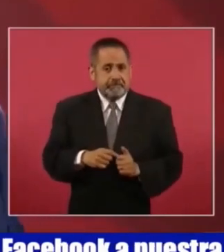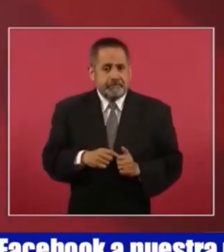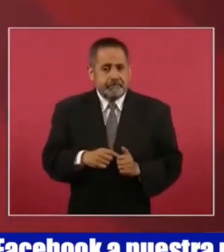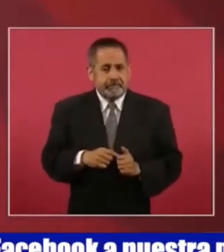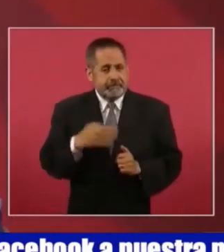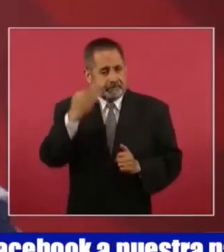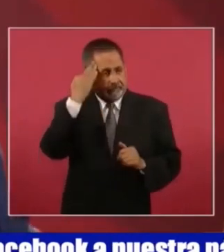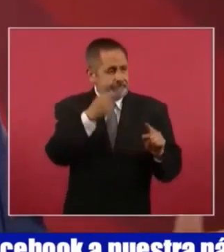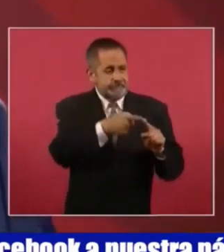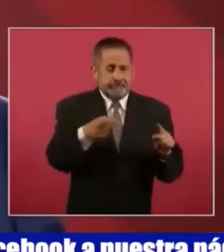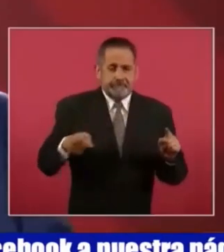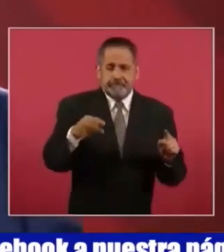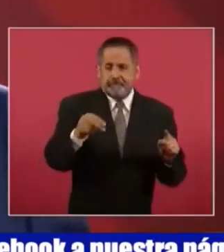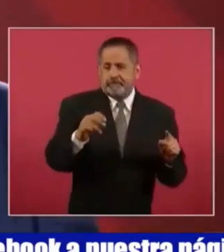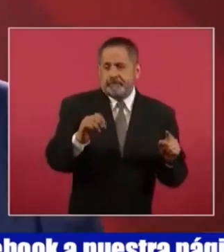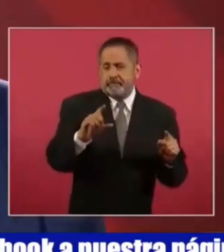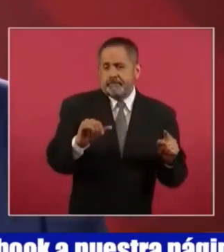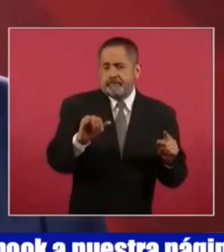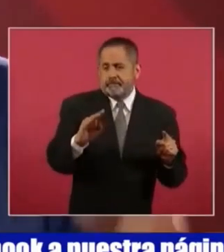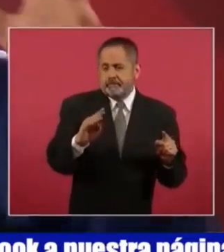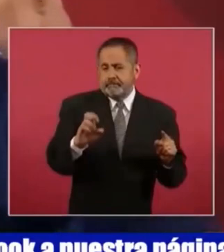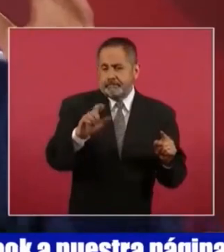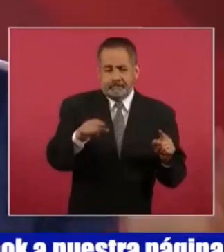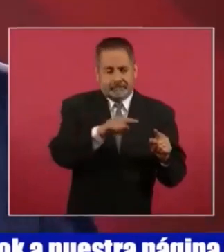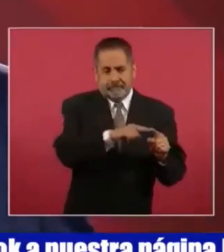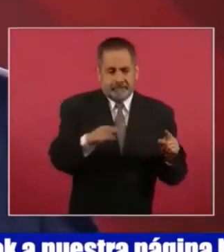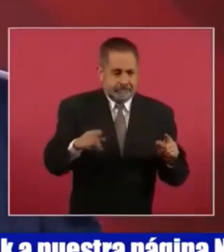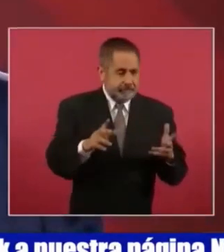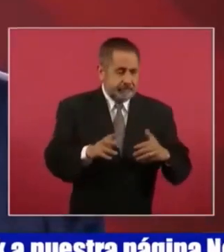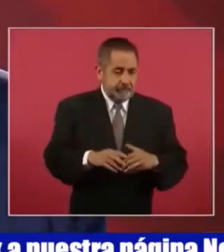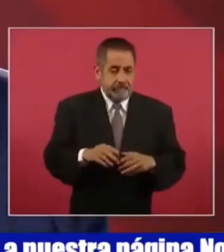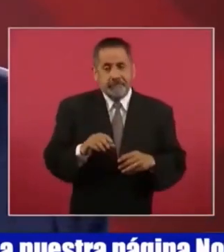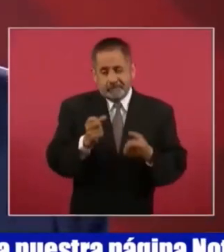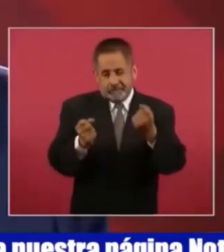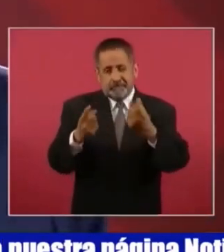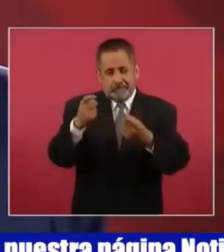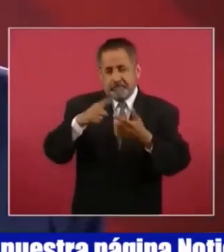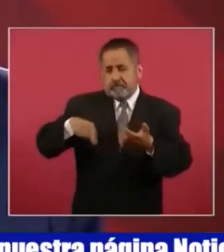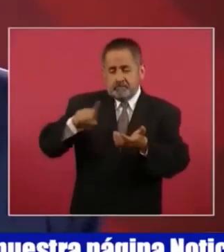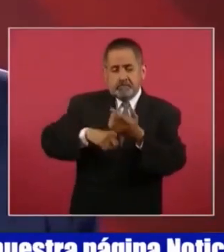todo este periodo neoliberal. Hay otros que piensan